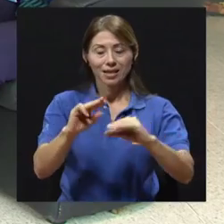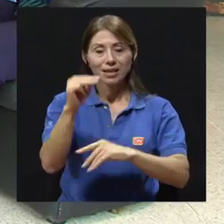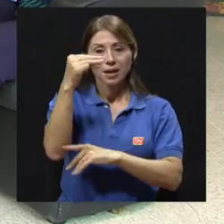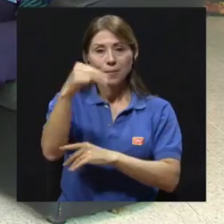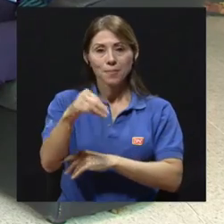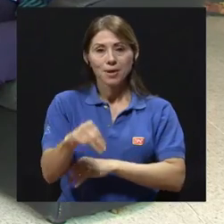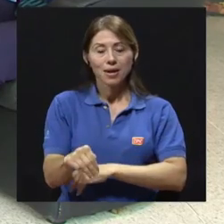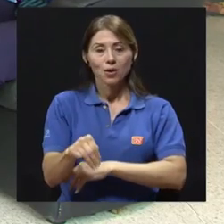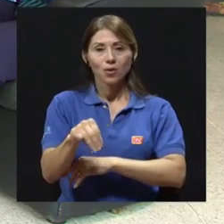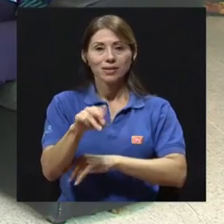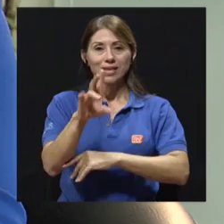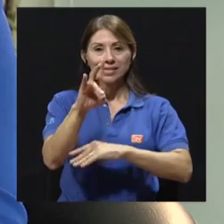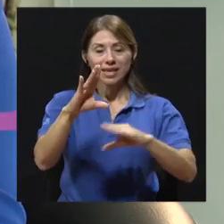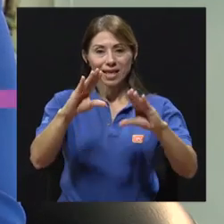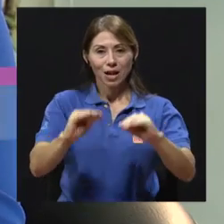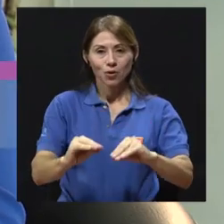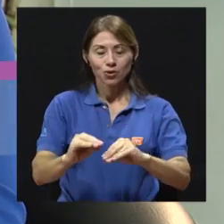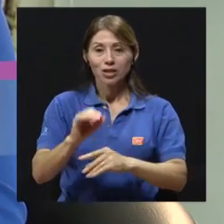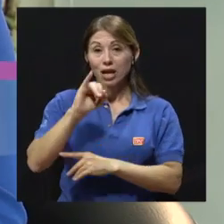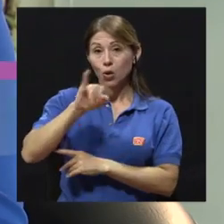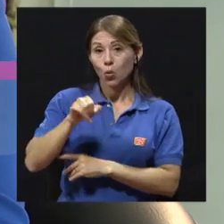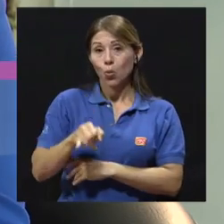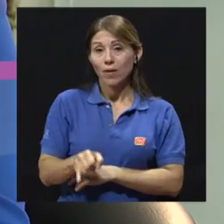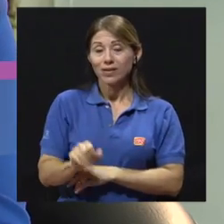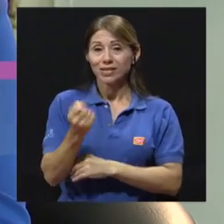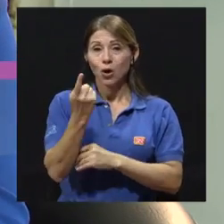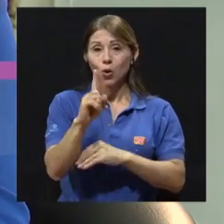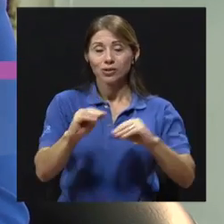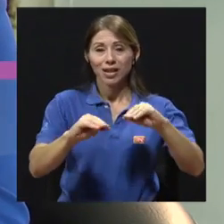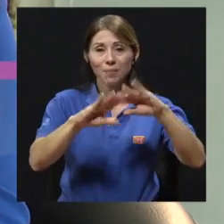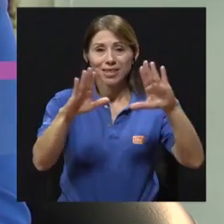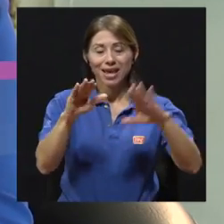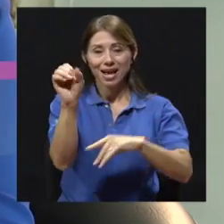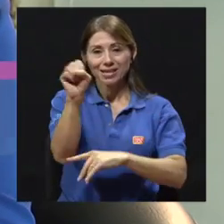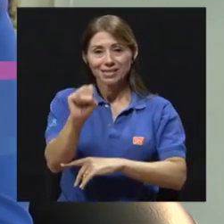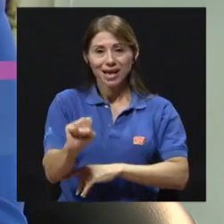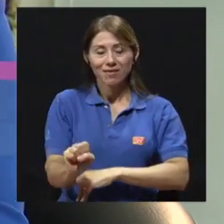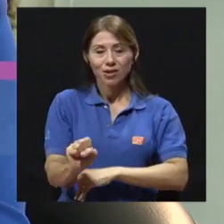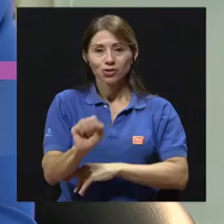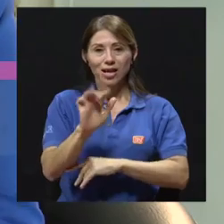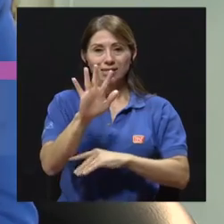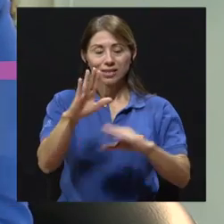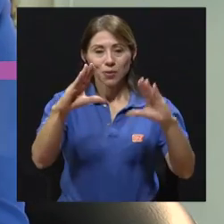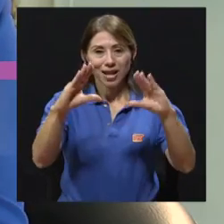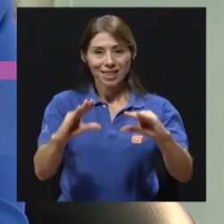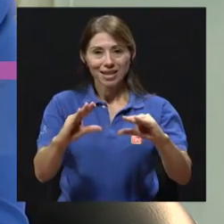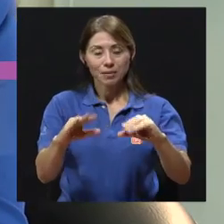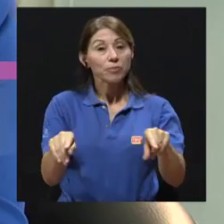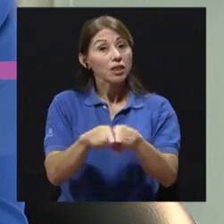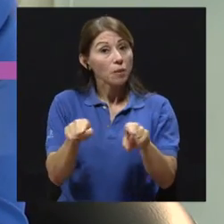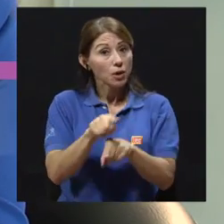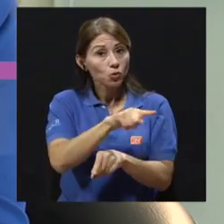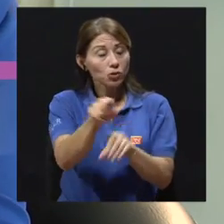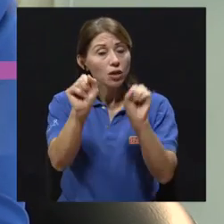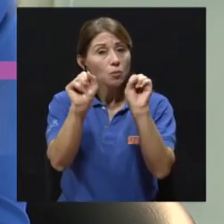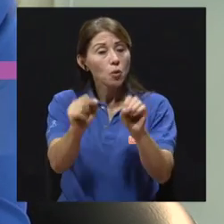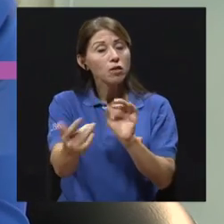miércoles a las 7 de la noche y los jueves a las 11 de la mañana y los sábados a las 5 de la tarde. Y también es muy valioso que usted nos